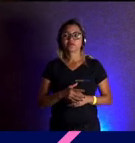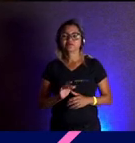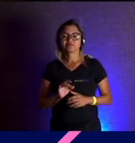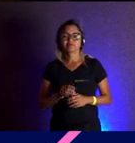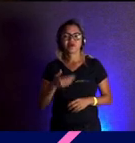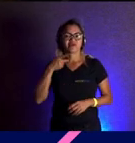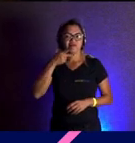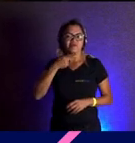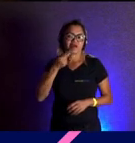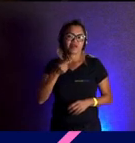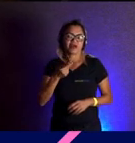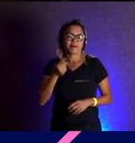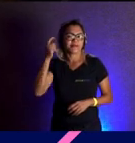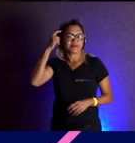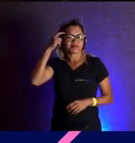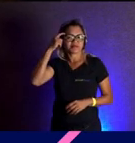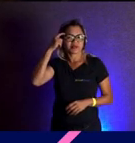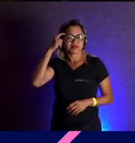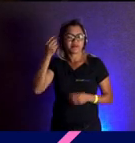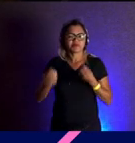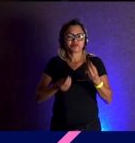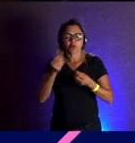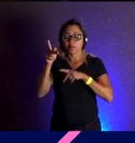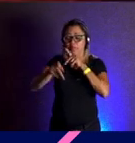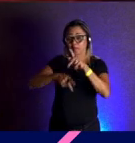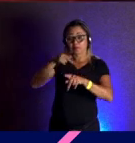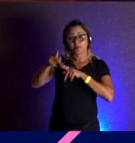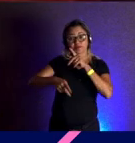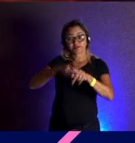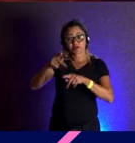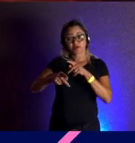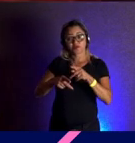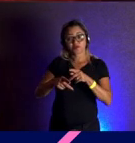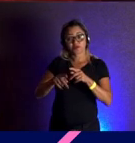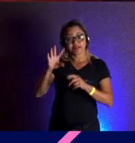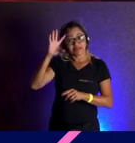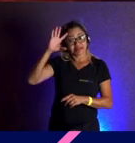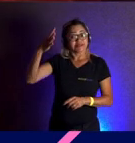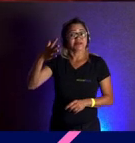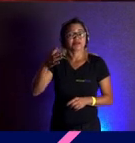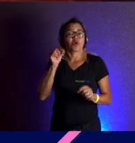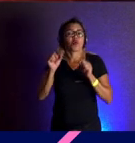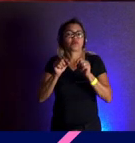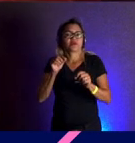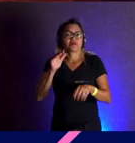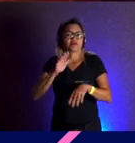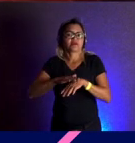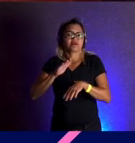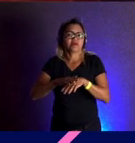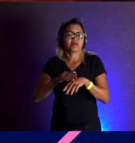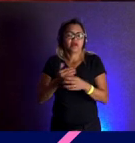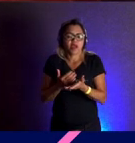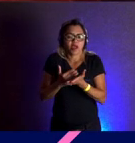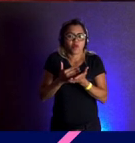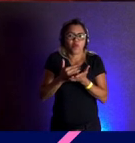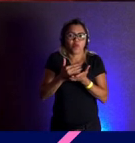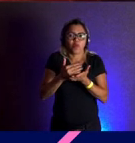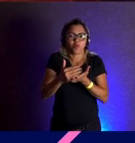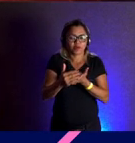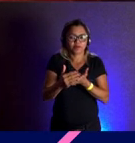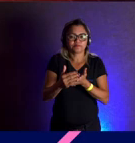esto, sino que ellos puedan decidir cómo sentirse o cómo pensar en las cosas a partir de un criterio